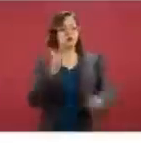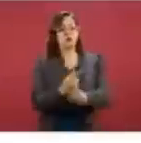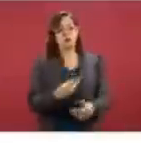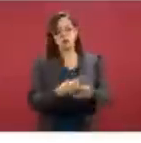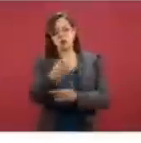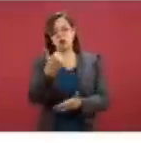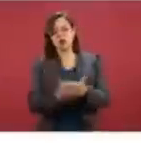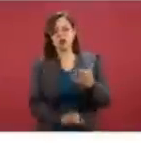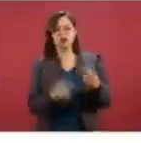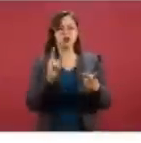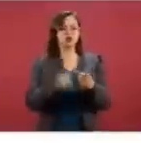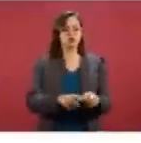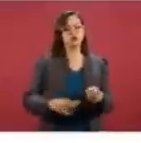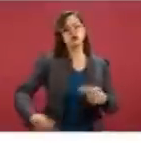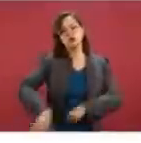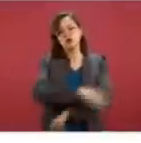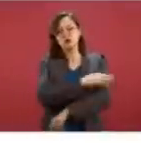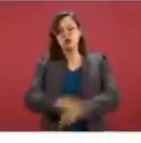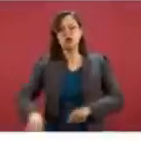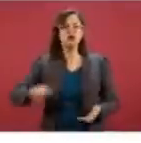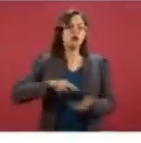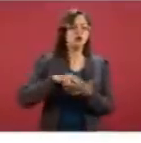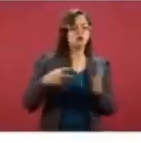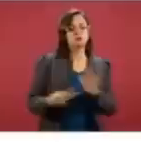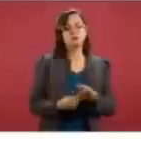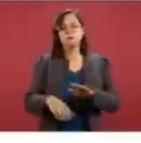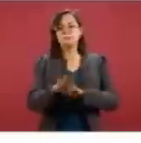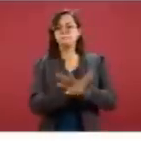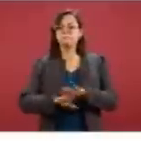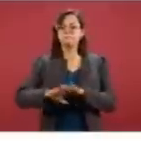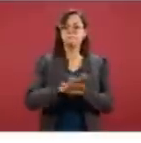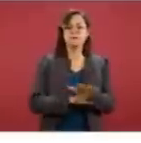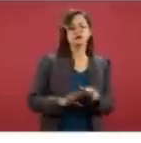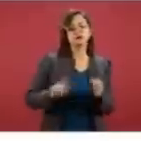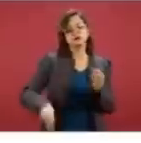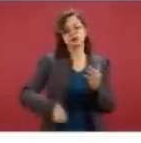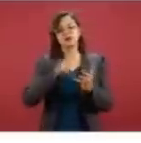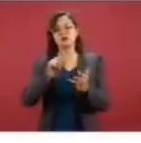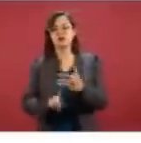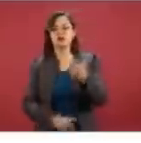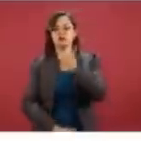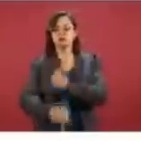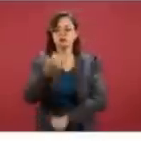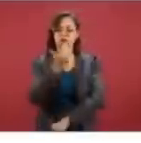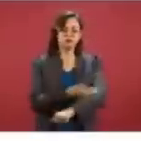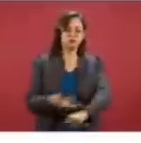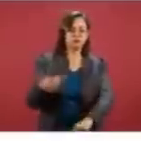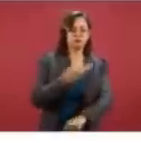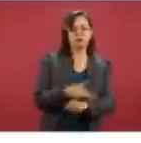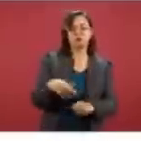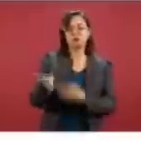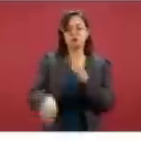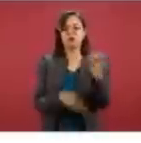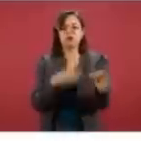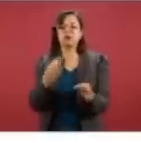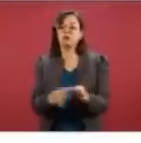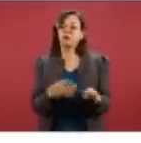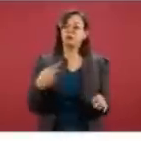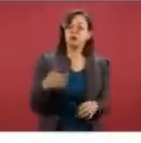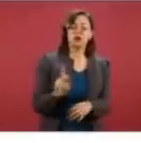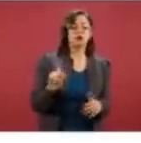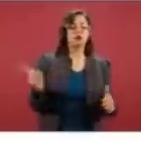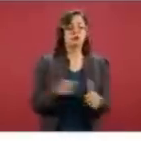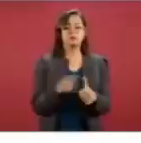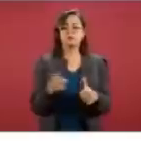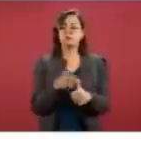y cuál es la ingeniería básica que se tiene que hacer, hasta terminar con la licitación del mismo, siempre obedeciendo el mandato